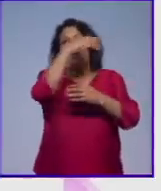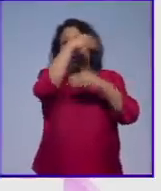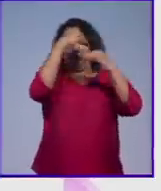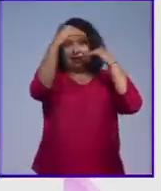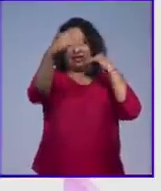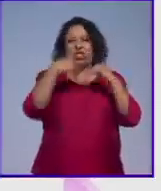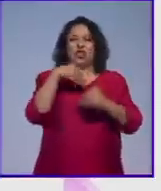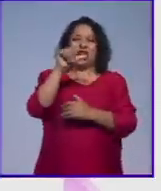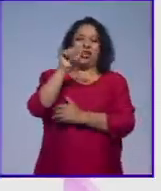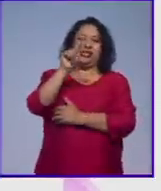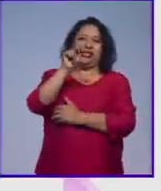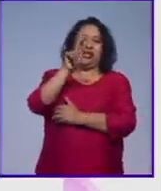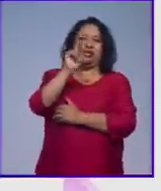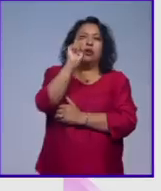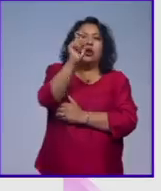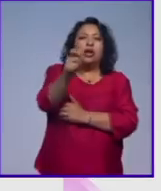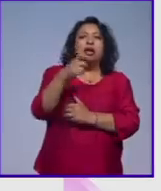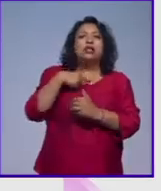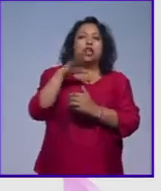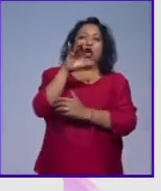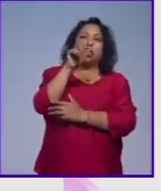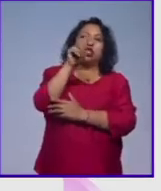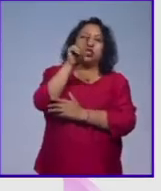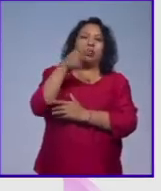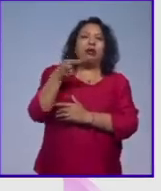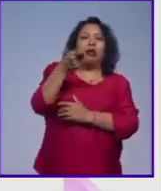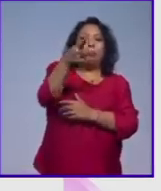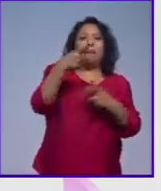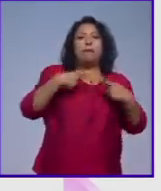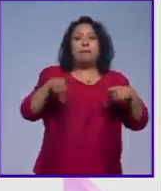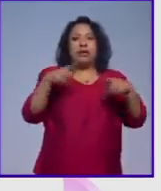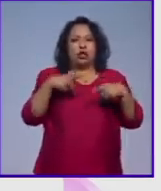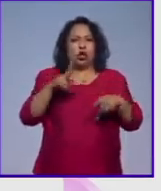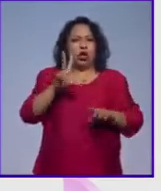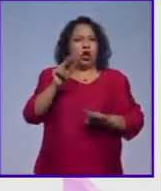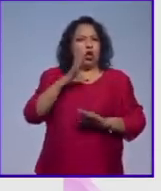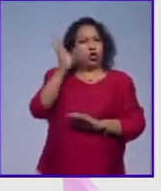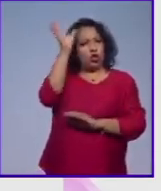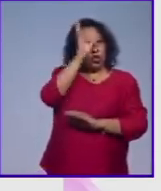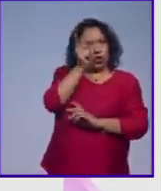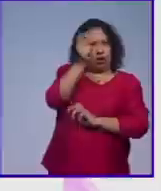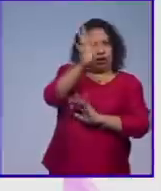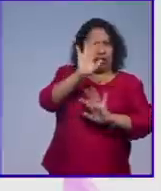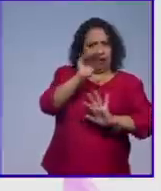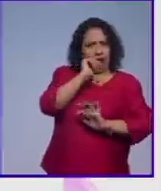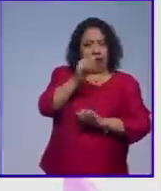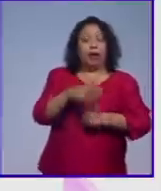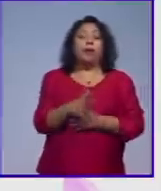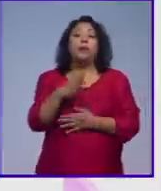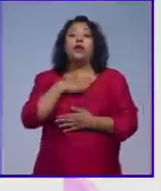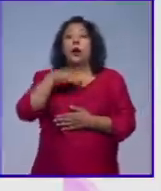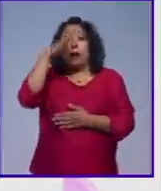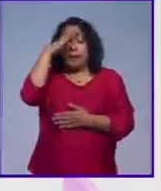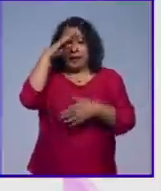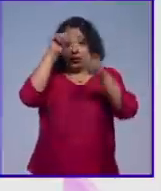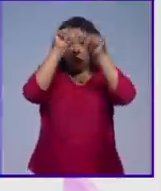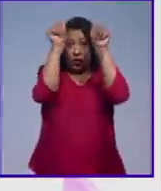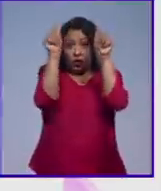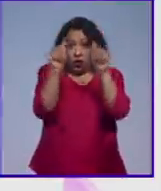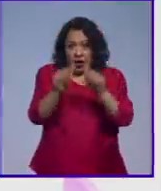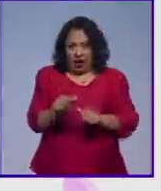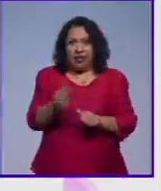Asterismo significa una constelación nombrada por la gente y no por la ciencia. Lo que me parece que es la arte es